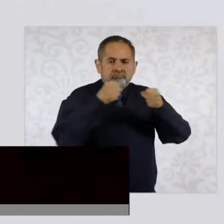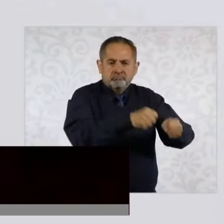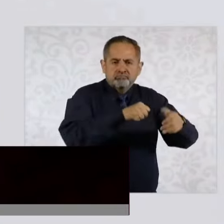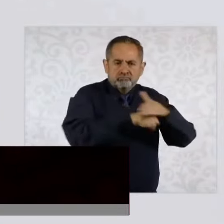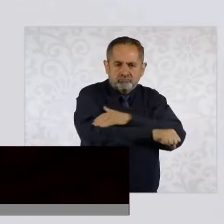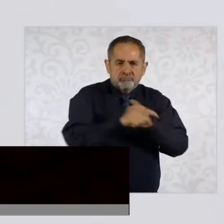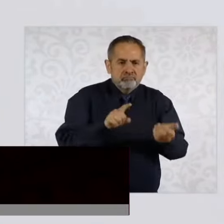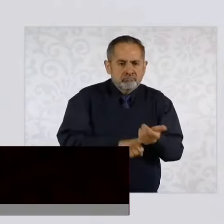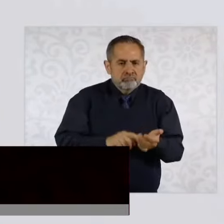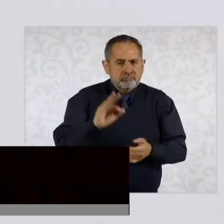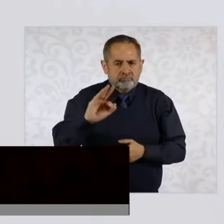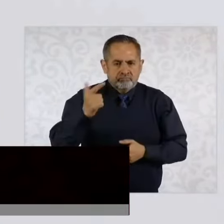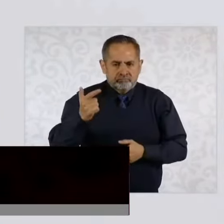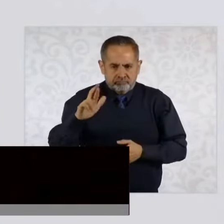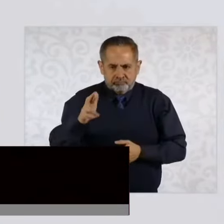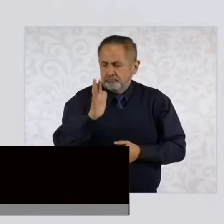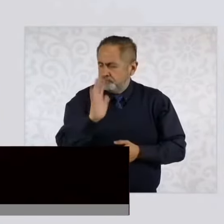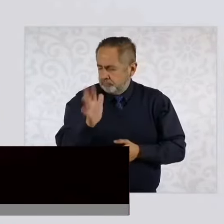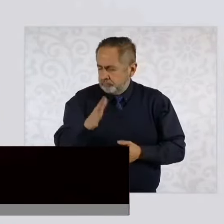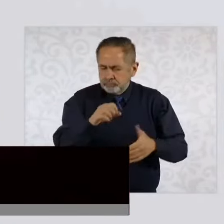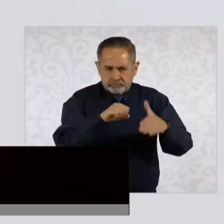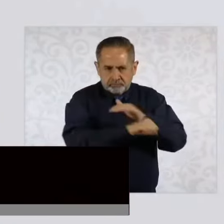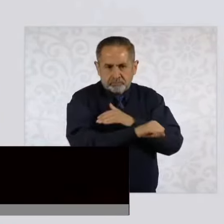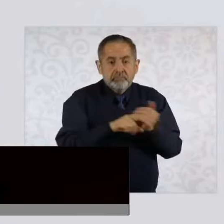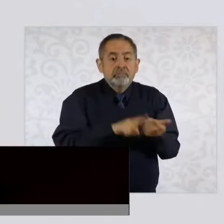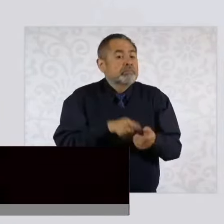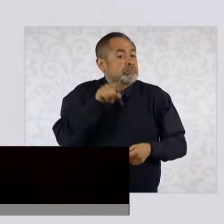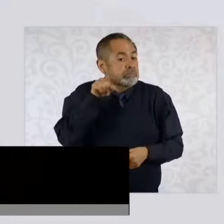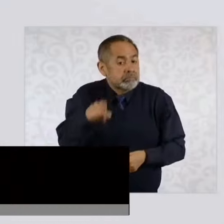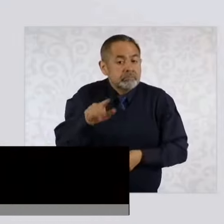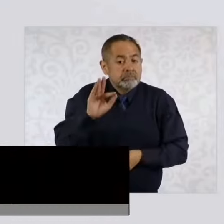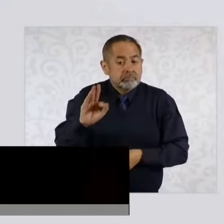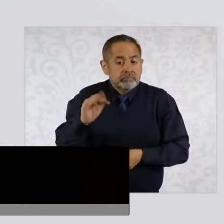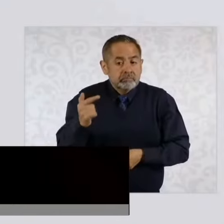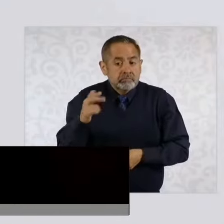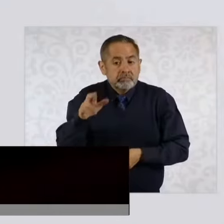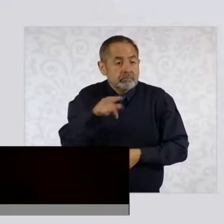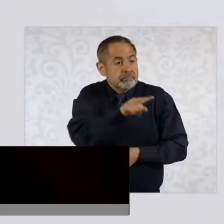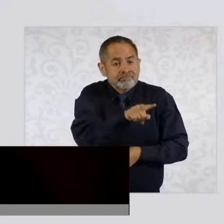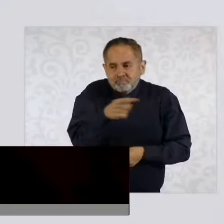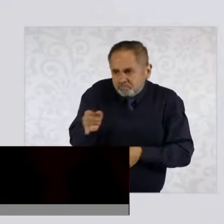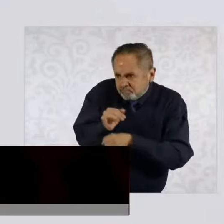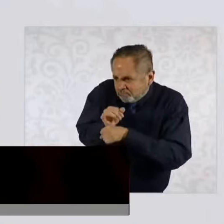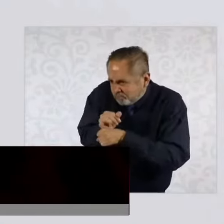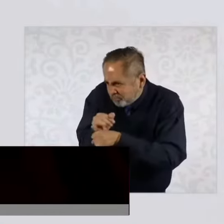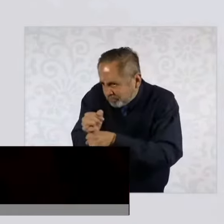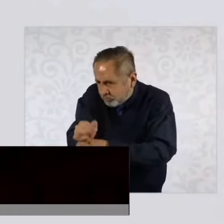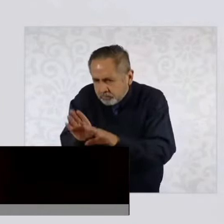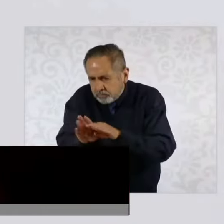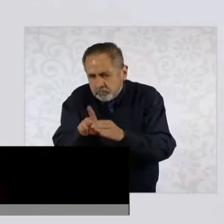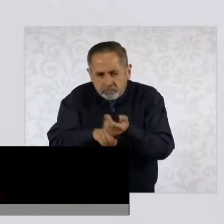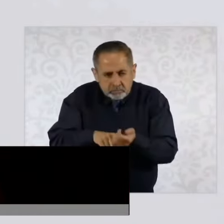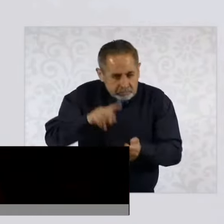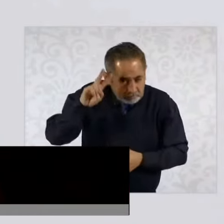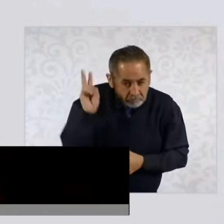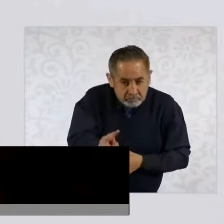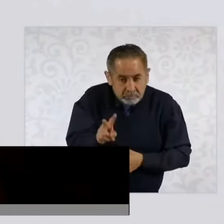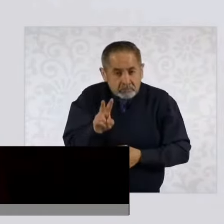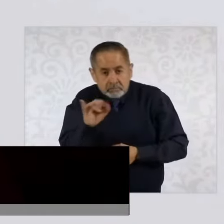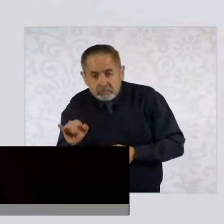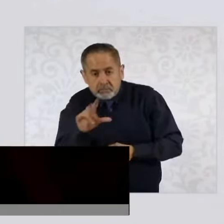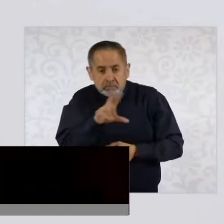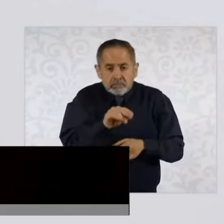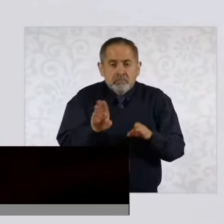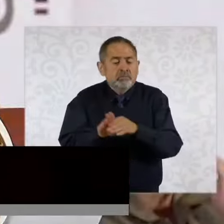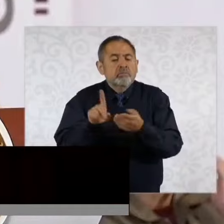la presidenta y su antecesor Andrés Manuel López Obrador. Pero fíjate, estoy justamente ahora